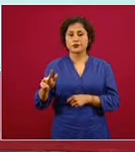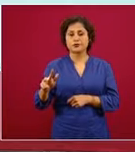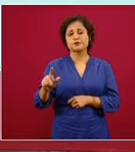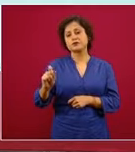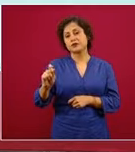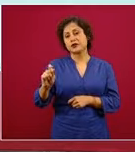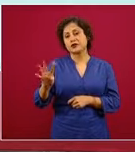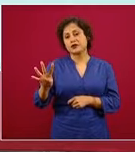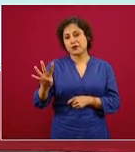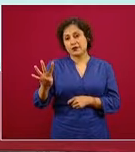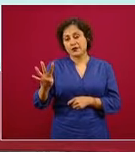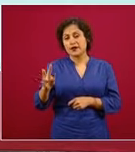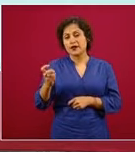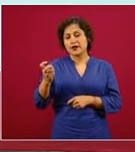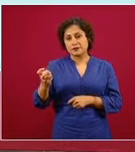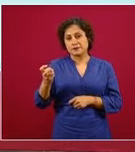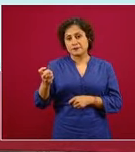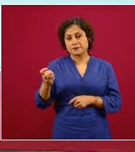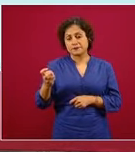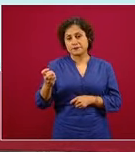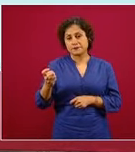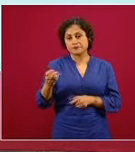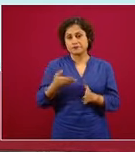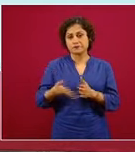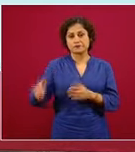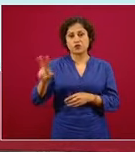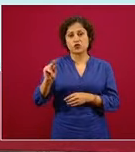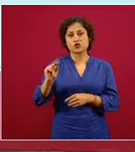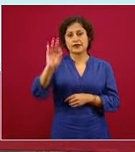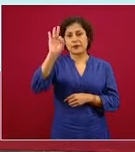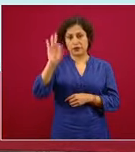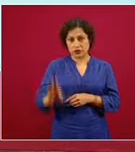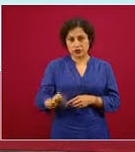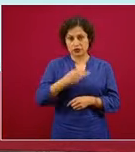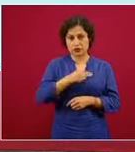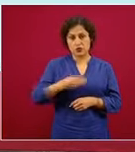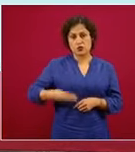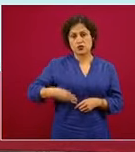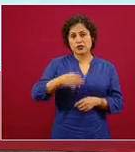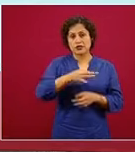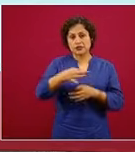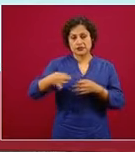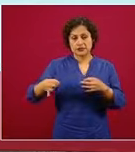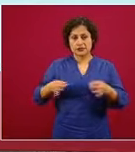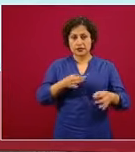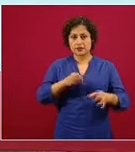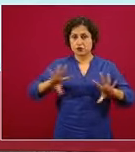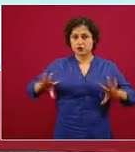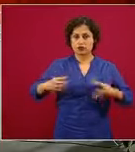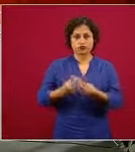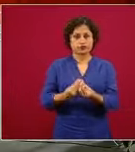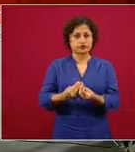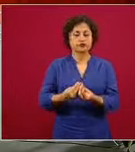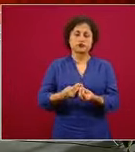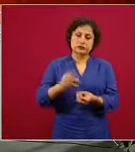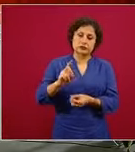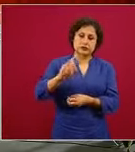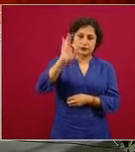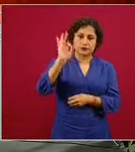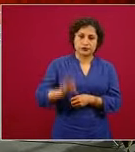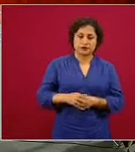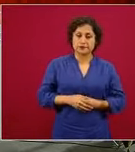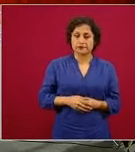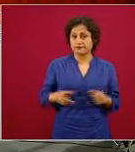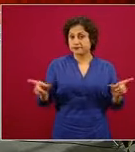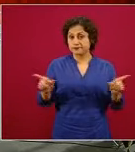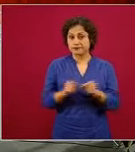la 29, prácticamente el 80% de los municipios con la transmisión activa. Sería la información para